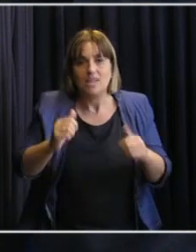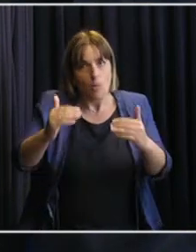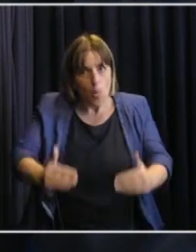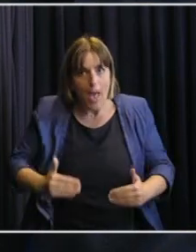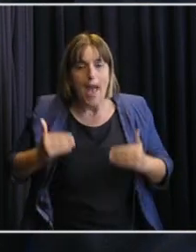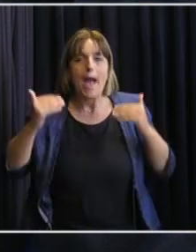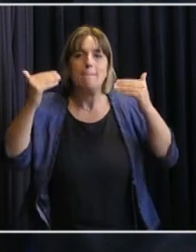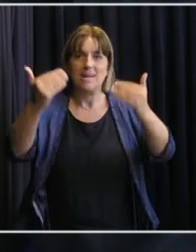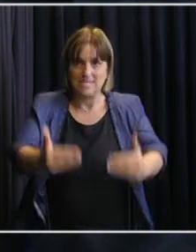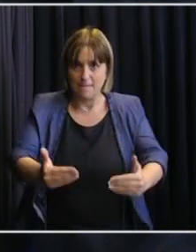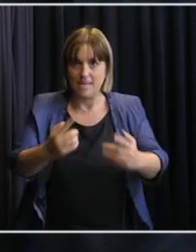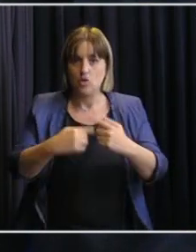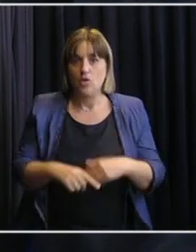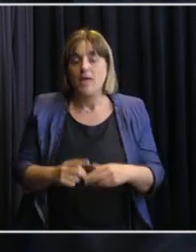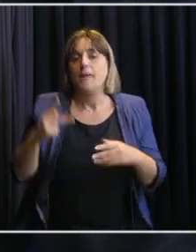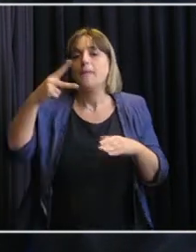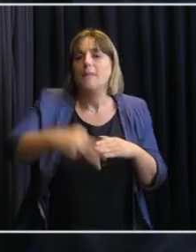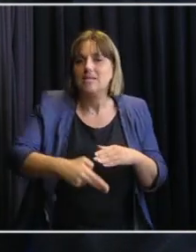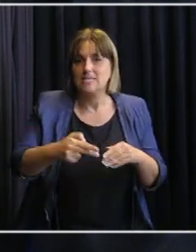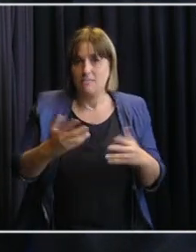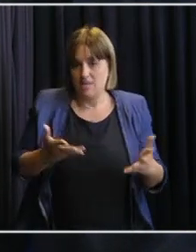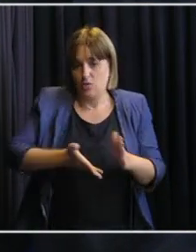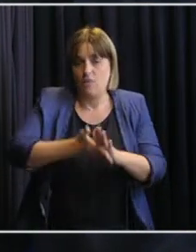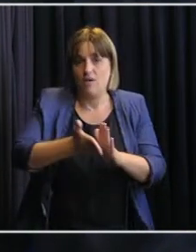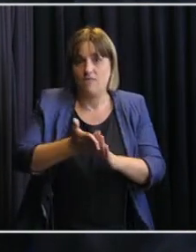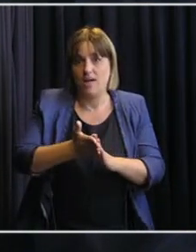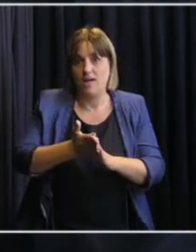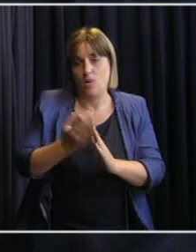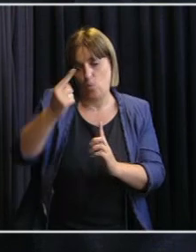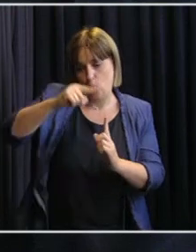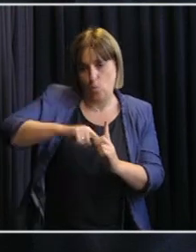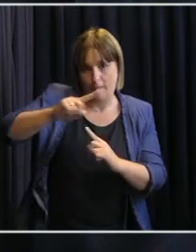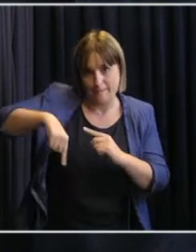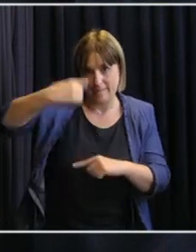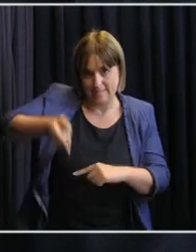aplazamiento que cubre los requisitos durante los siguientes semestres.